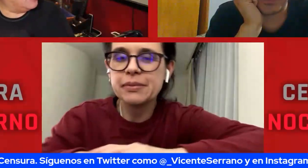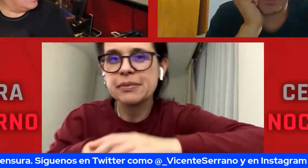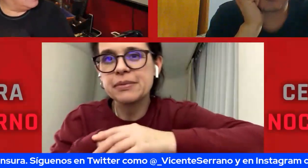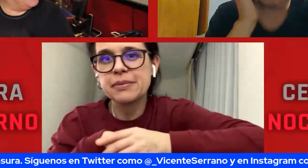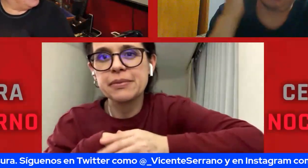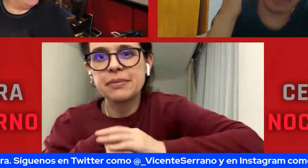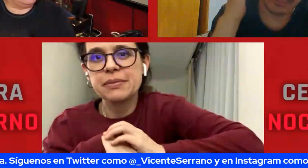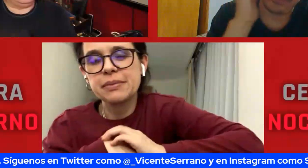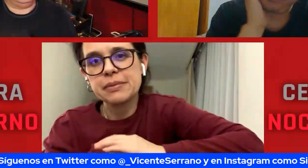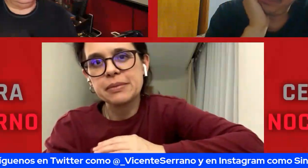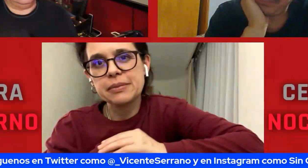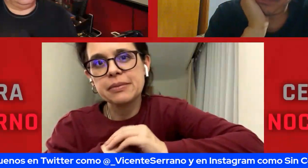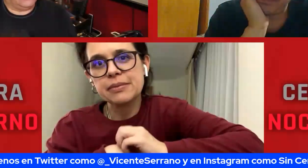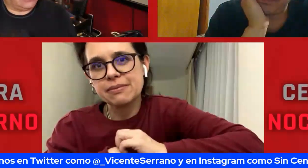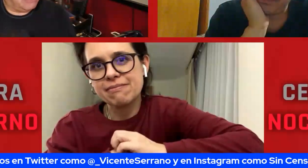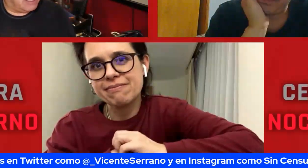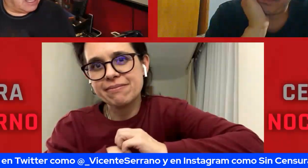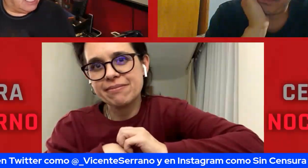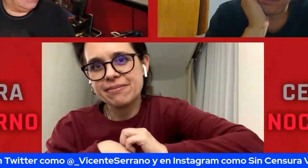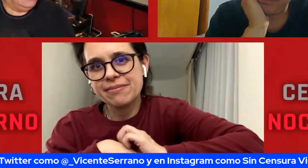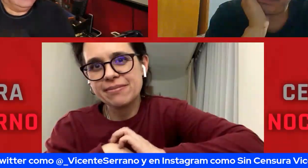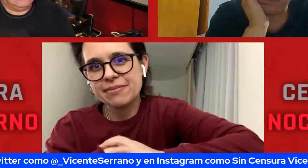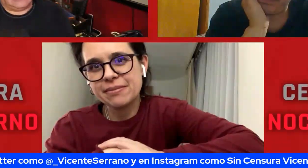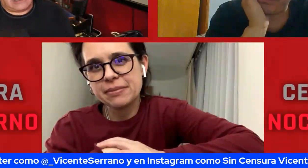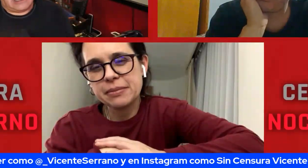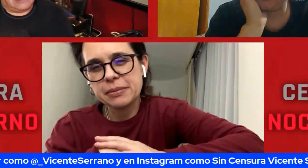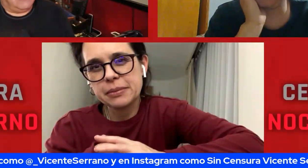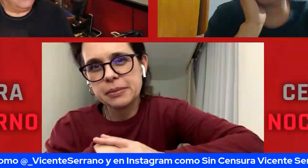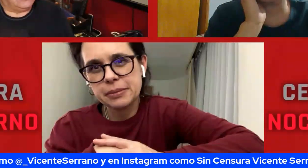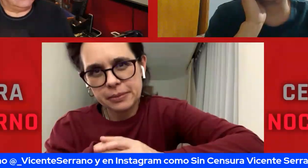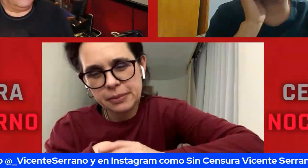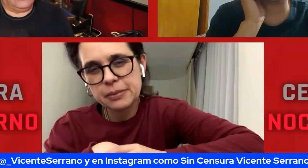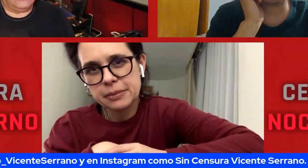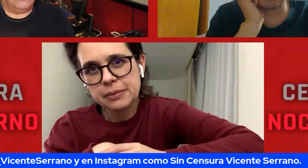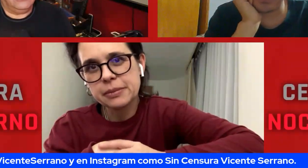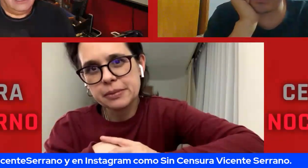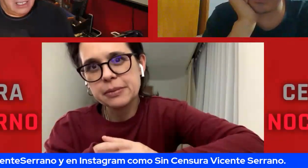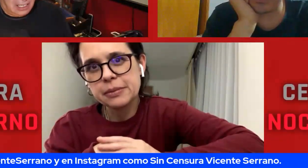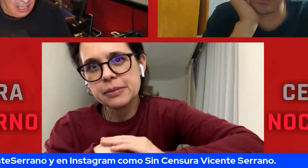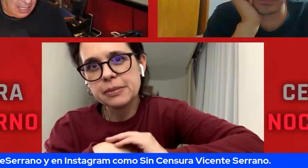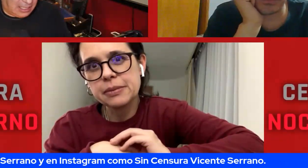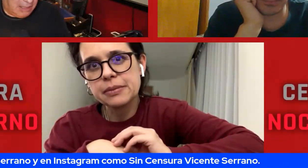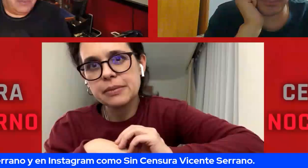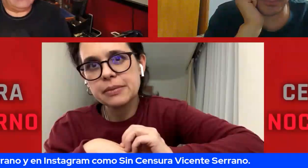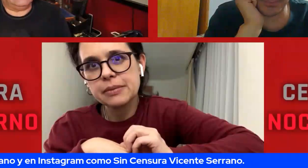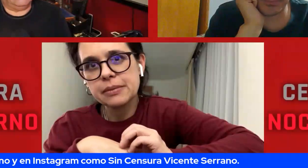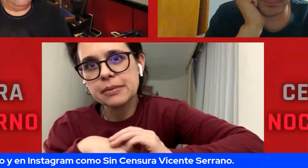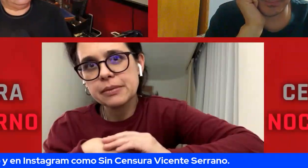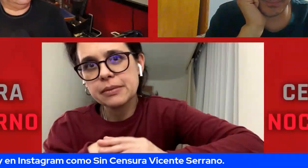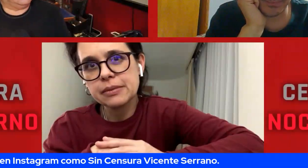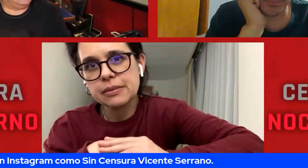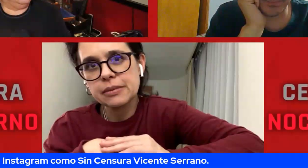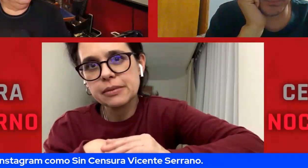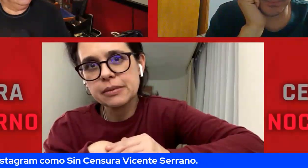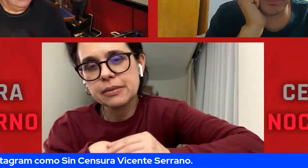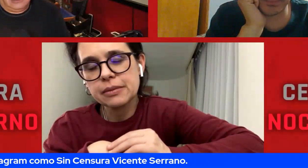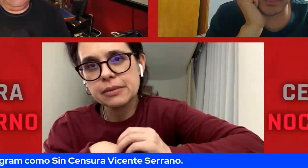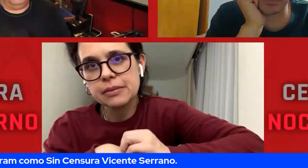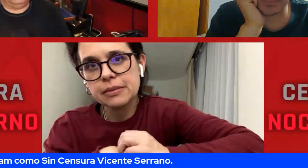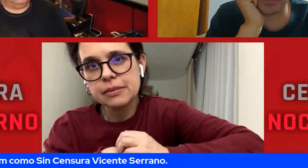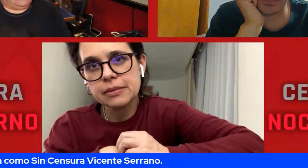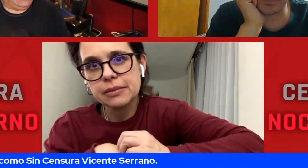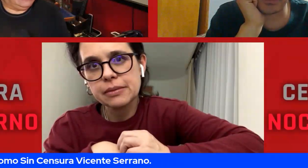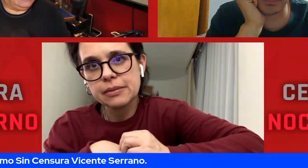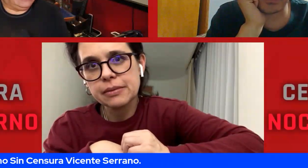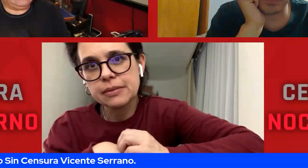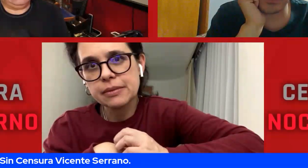nos has puesto aquí en Sin Censura, de verdad. Te agradecemos el esfuerzo de que siempre haces en Cuarto Grado y pues